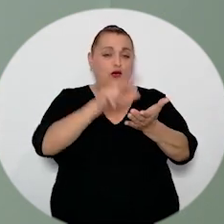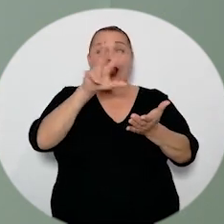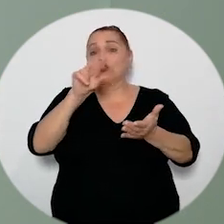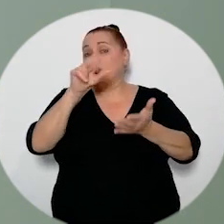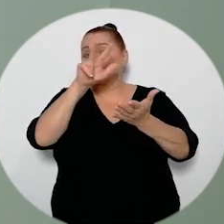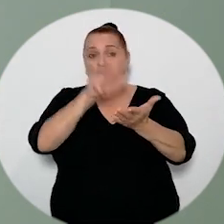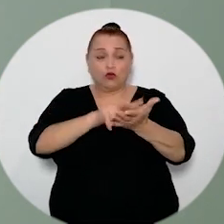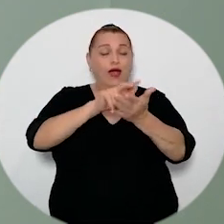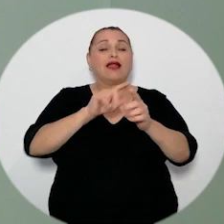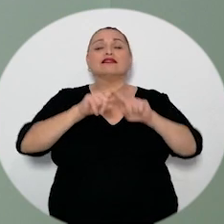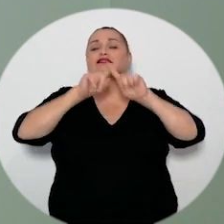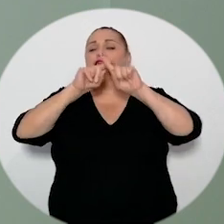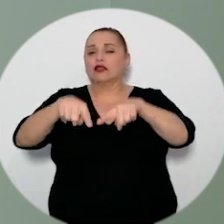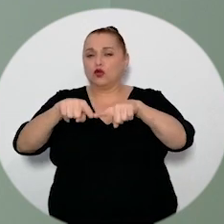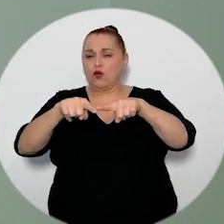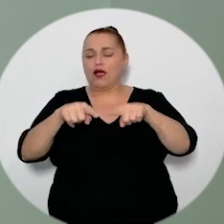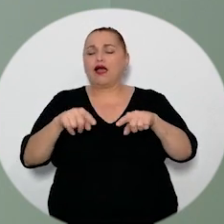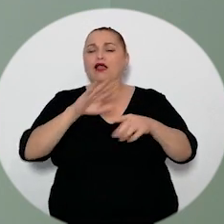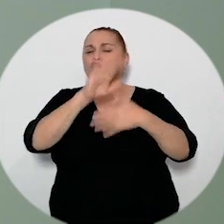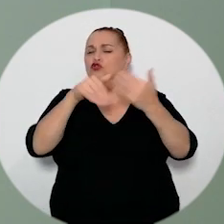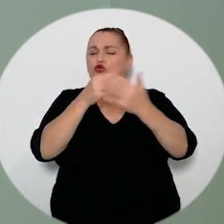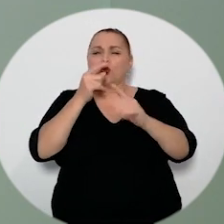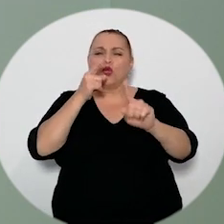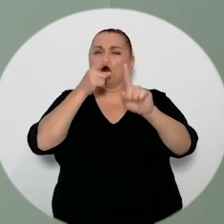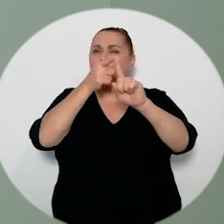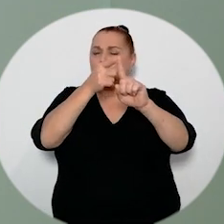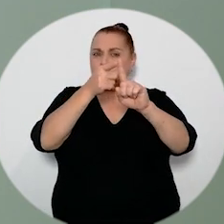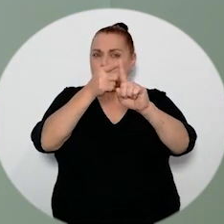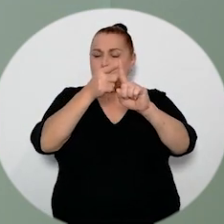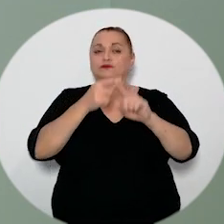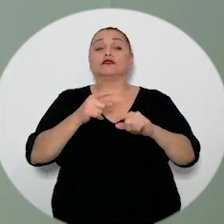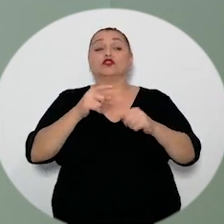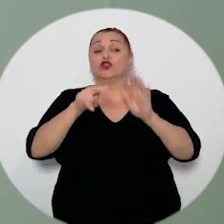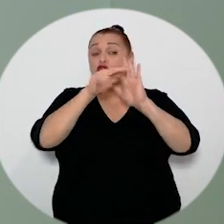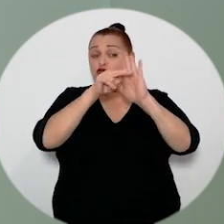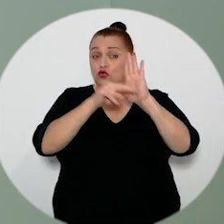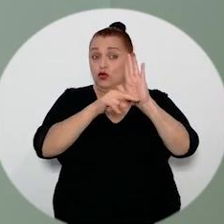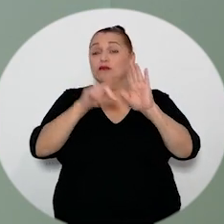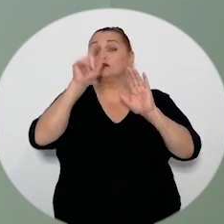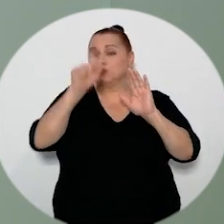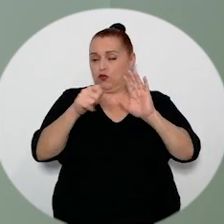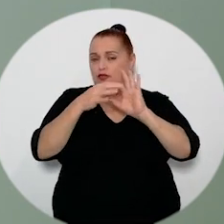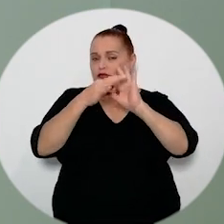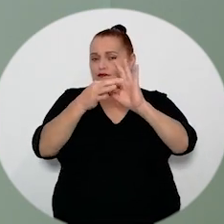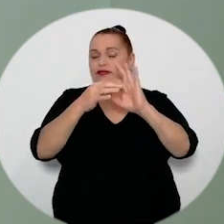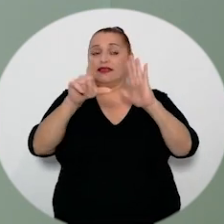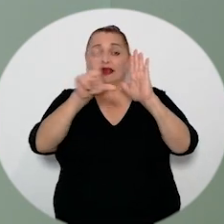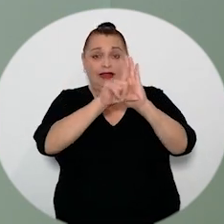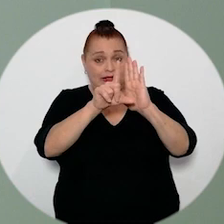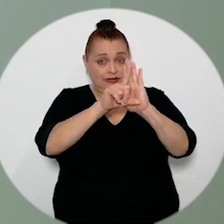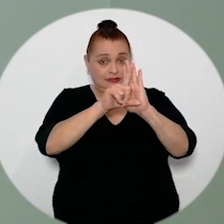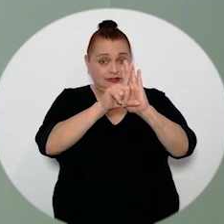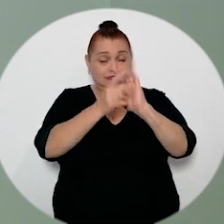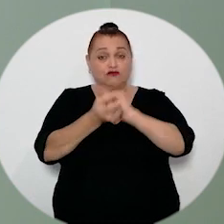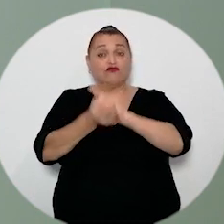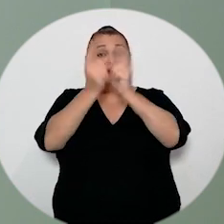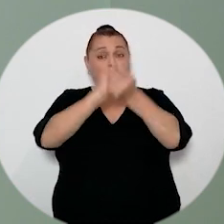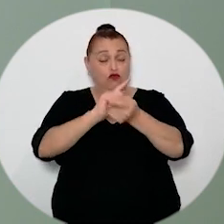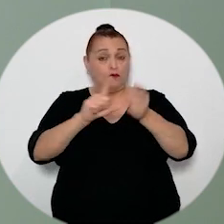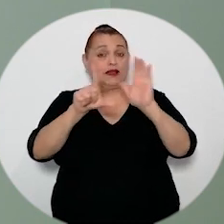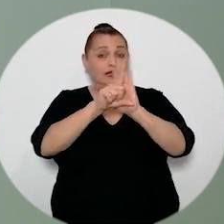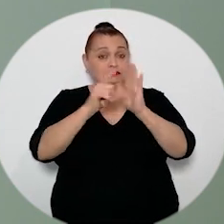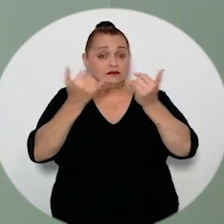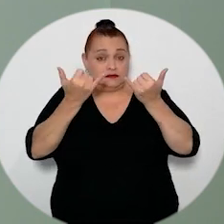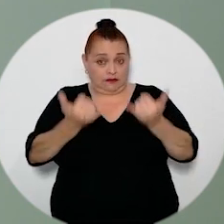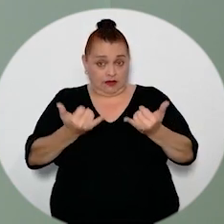aprobar, improbar o derogar normas de alcance general y abstracto. Esas normas pueden referirse a leyes, reformas